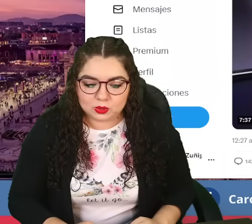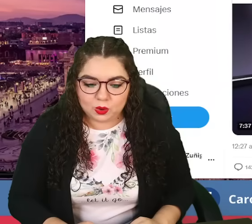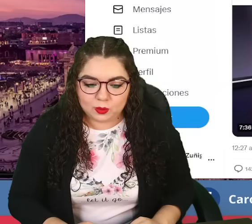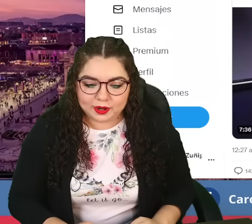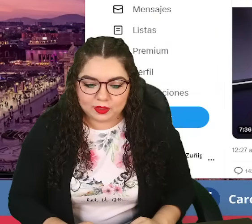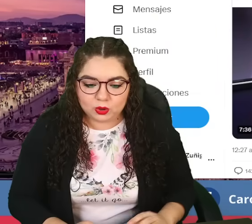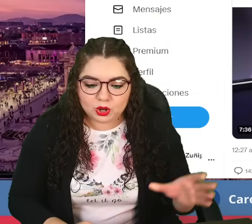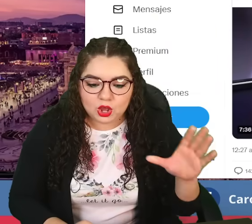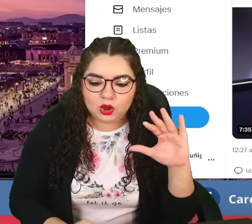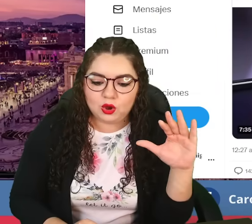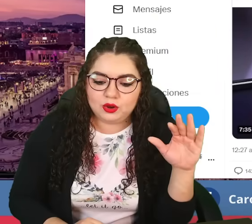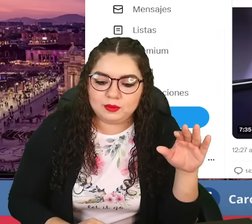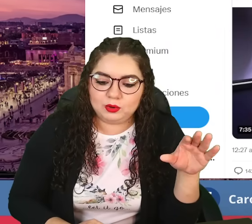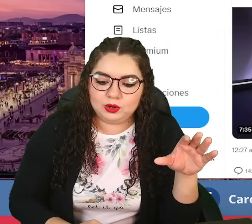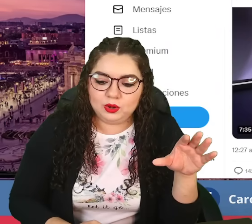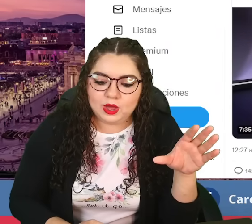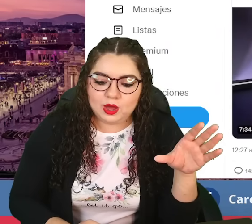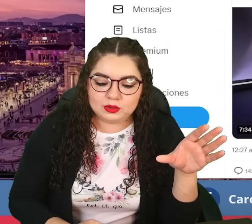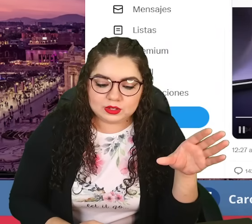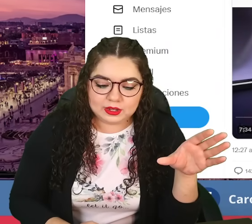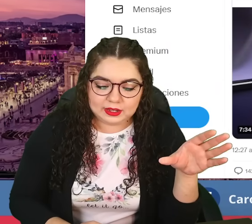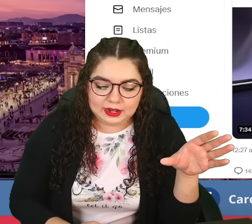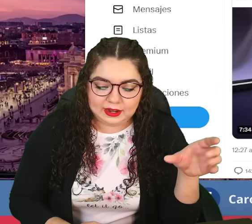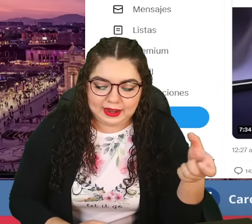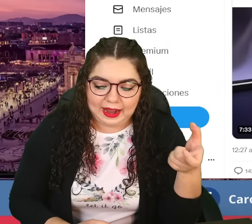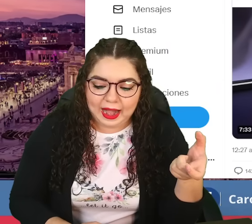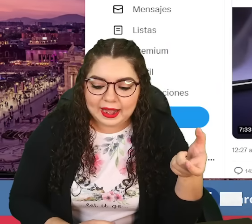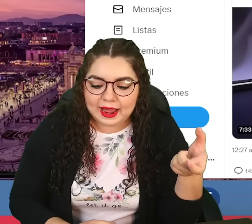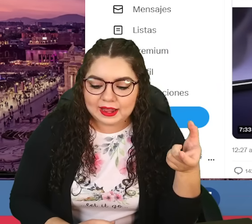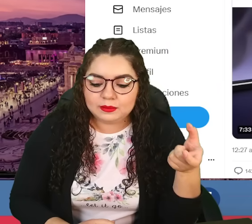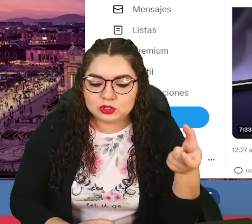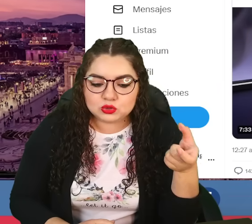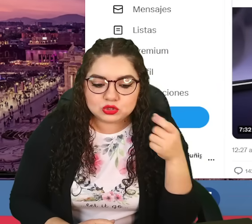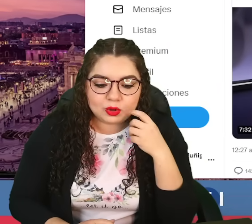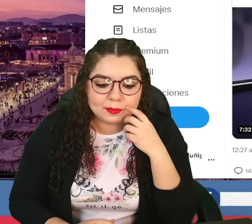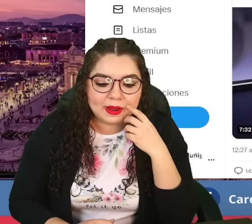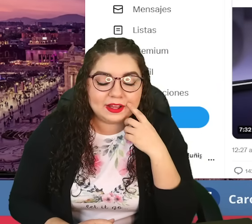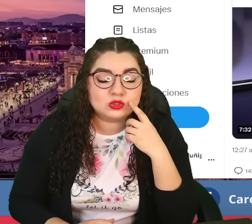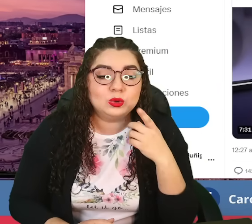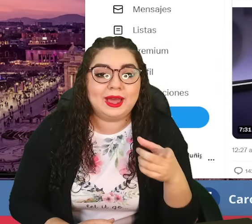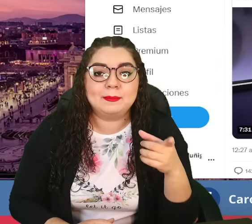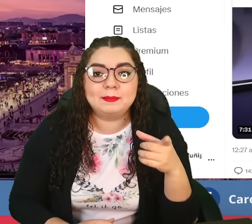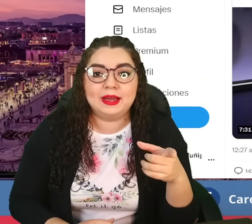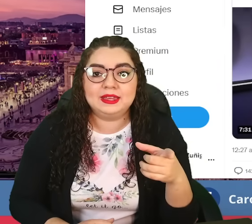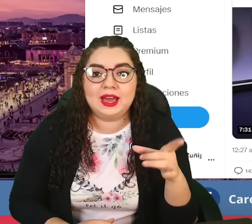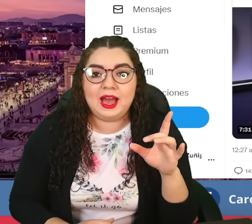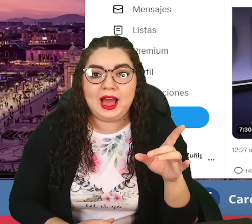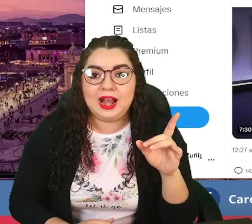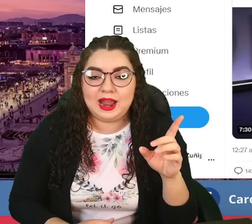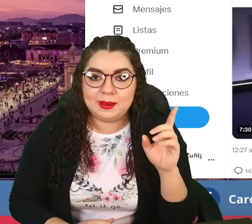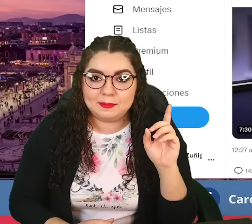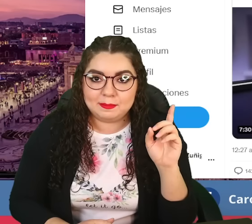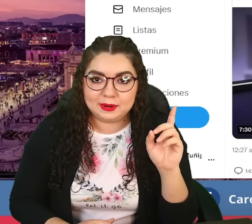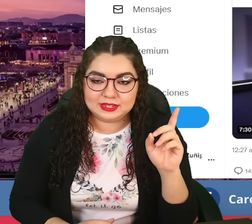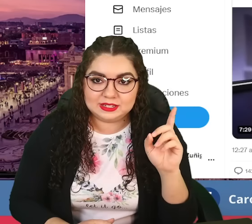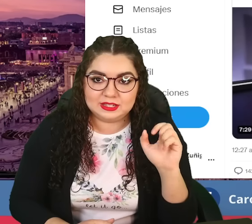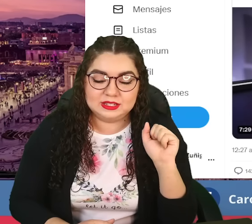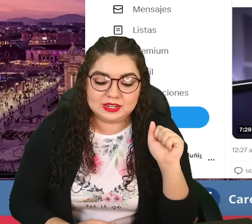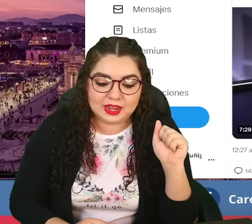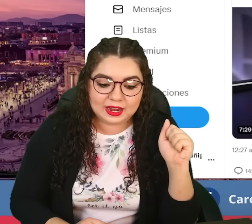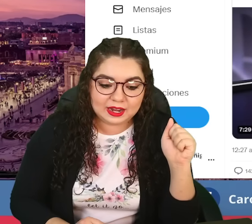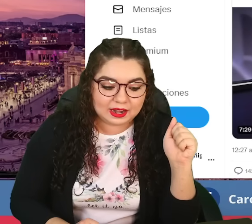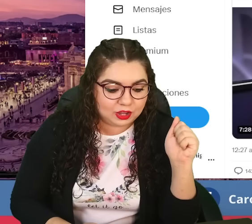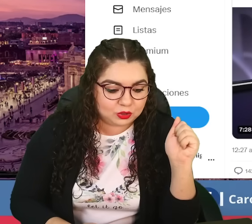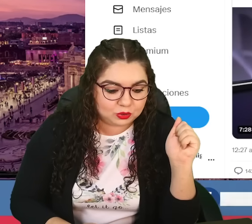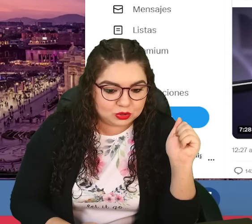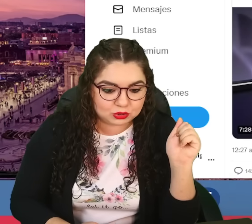López Obrador con, bueno, la lana, el billullo para su campaña a la presidencia